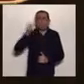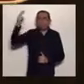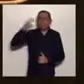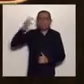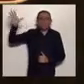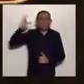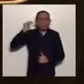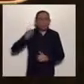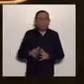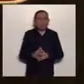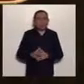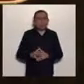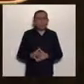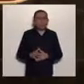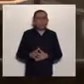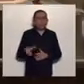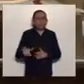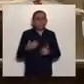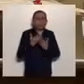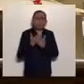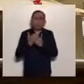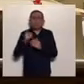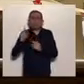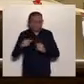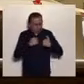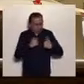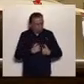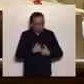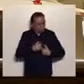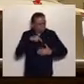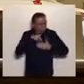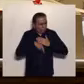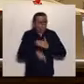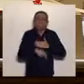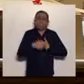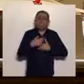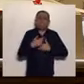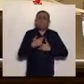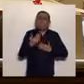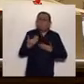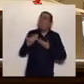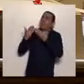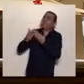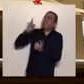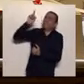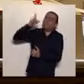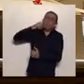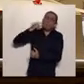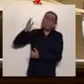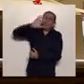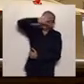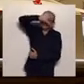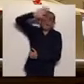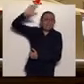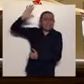pastor, escúchanos. Estas intenciones, también las que llevamos en lo profundo de nuestros corazones, las presentamos al Padre